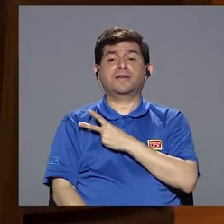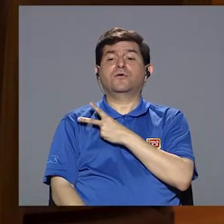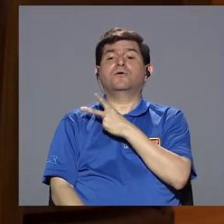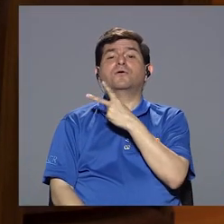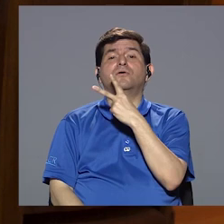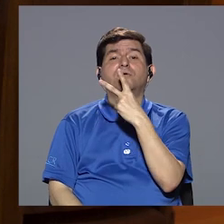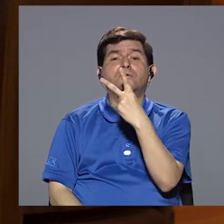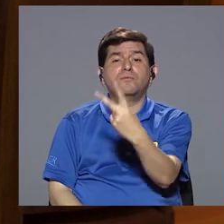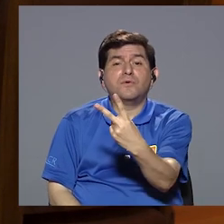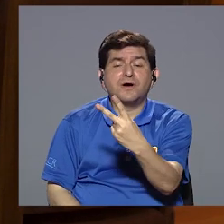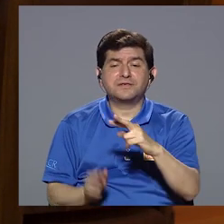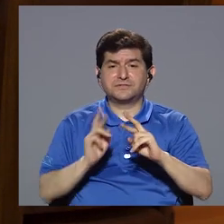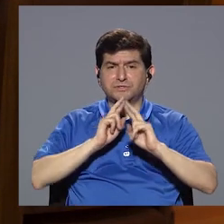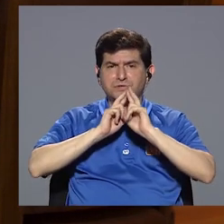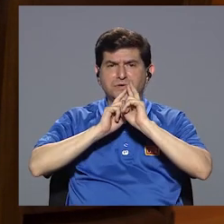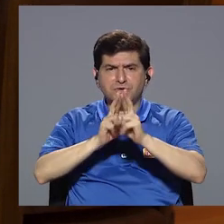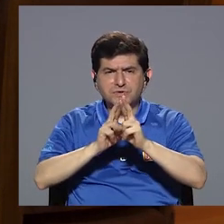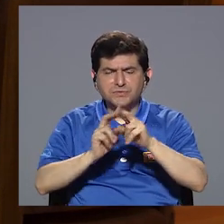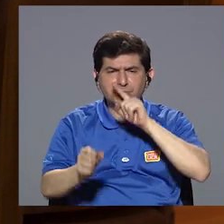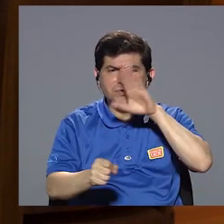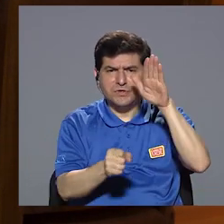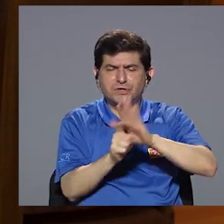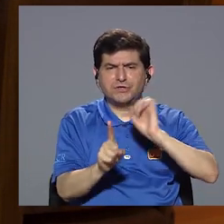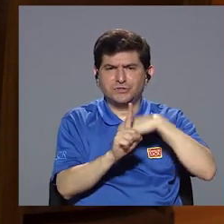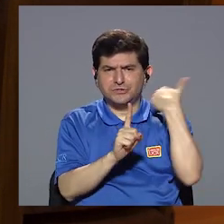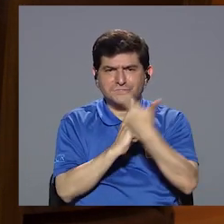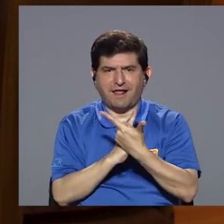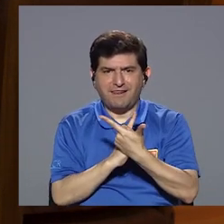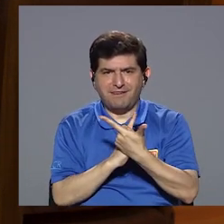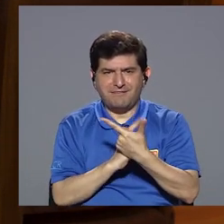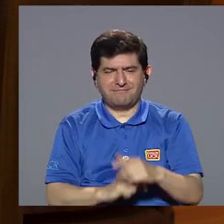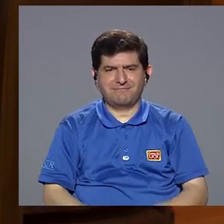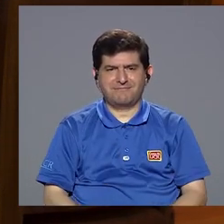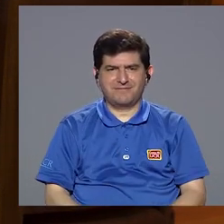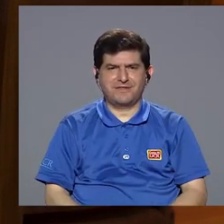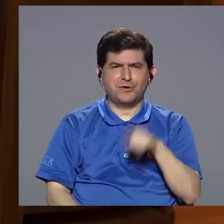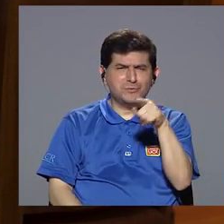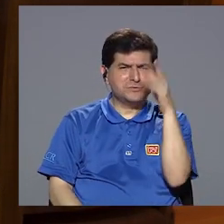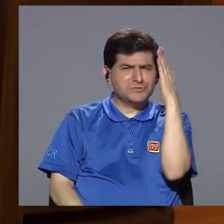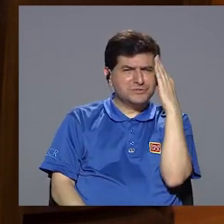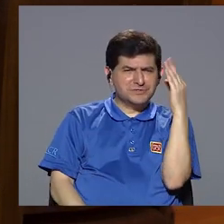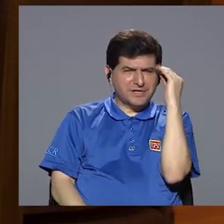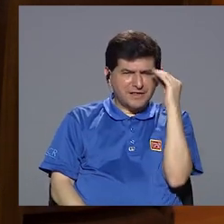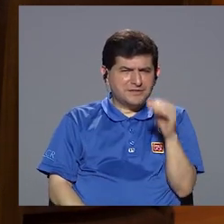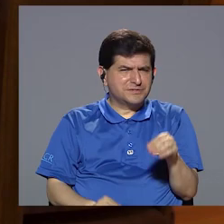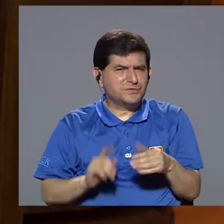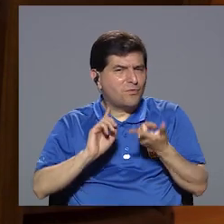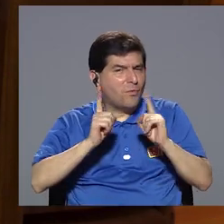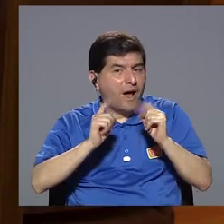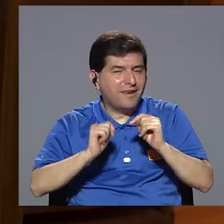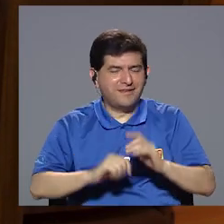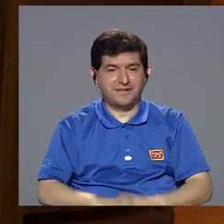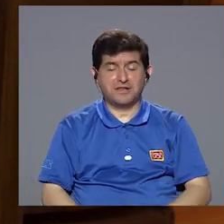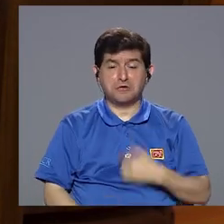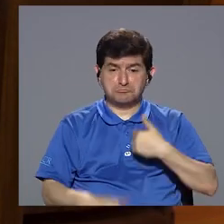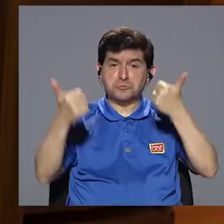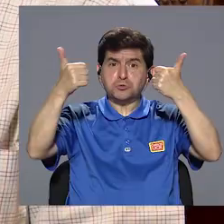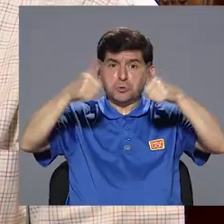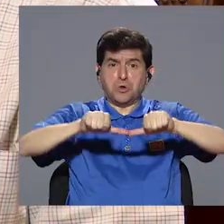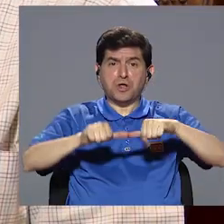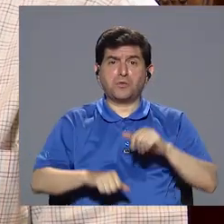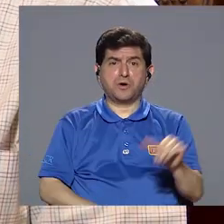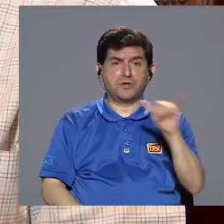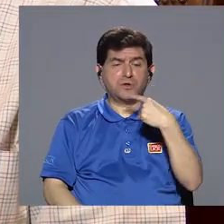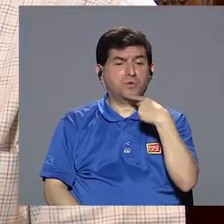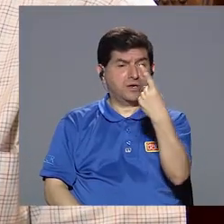vocación que responda a ese compromiso social cómo es tu experiencia en este campo si yo coincido plenamente